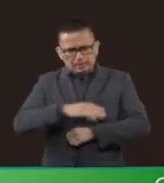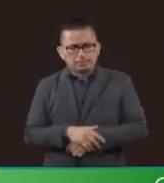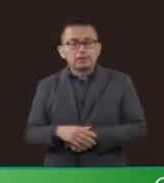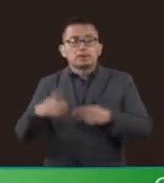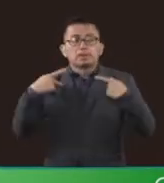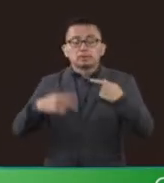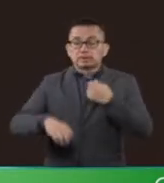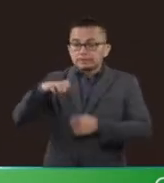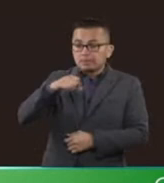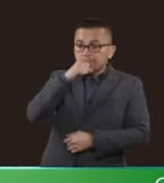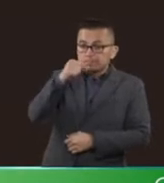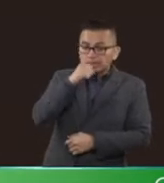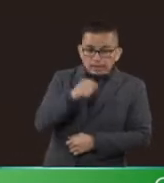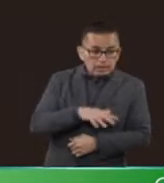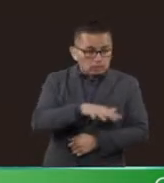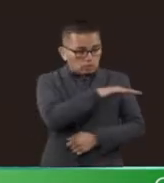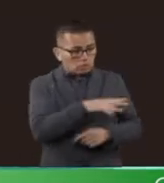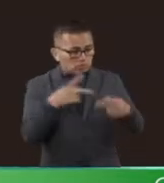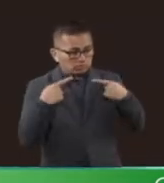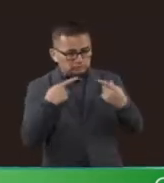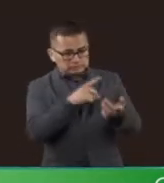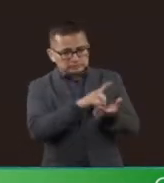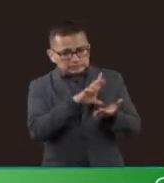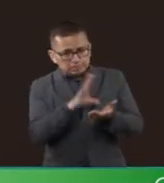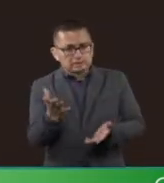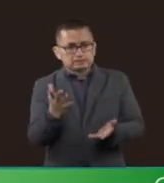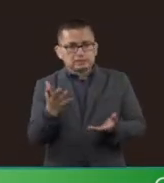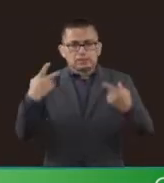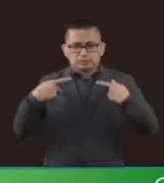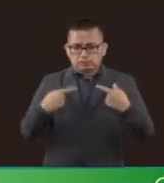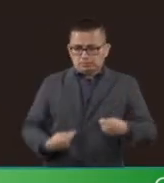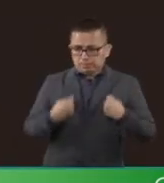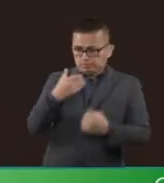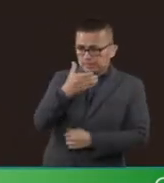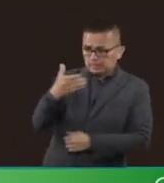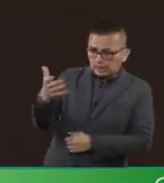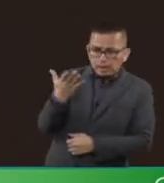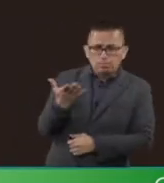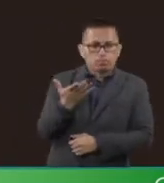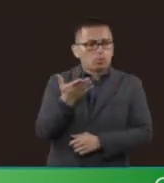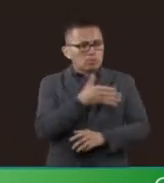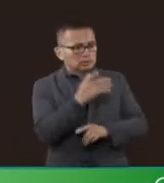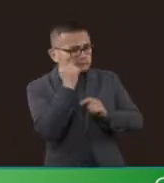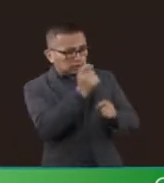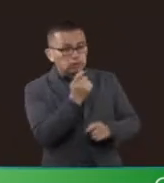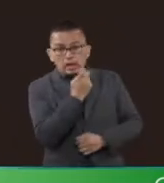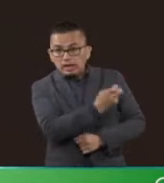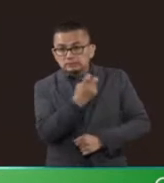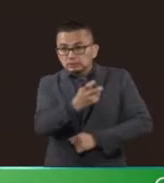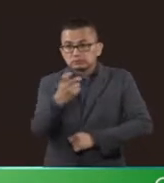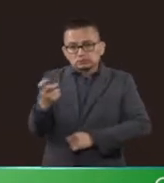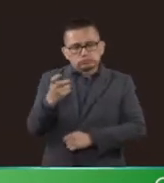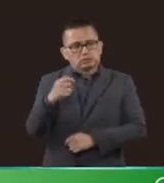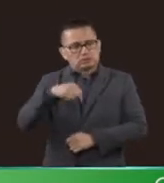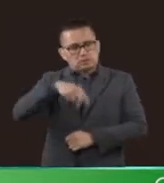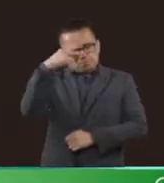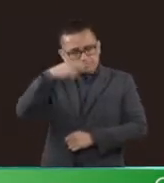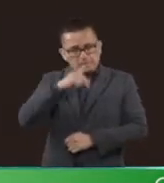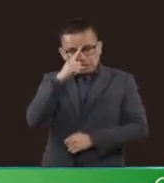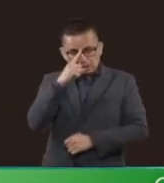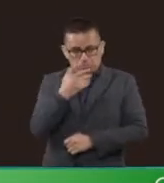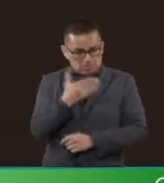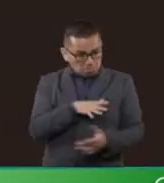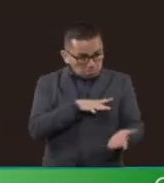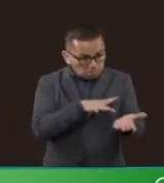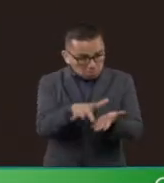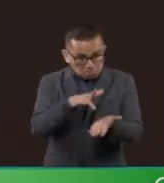campesinos y nuestros pescadores son un segmento de la población que en nuestro país se han visto incapacitados para